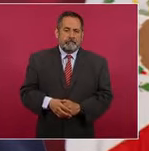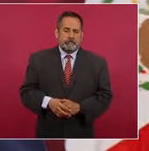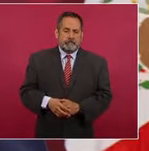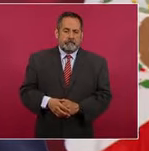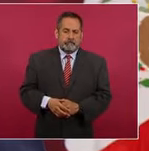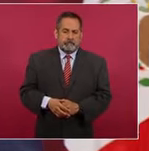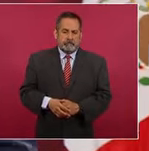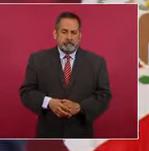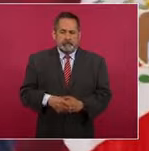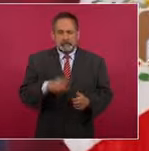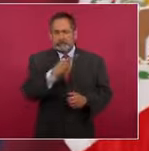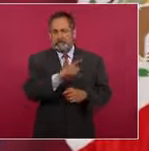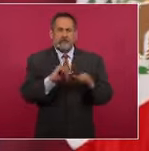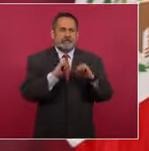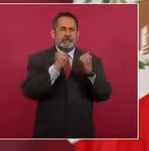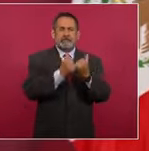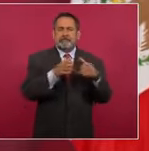Tu asociación,